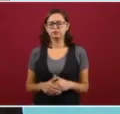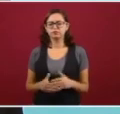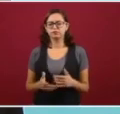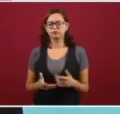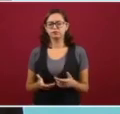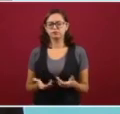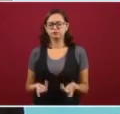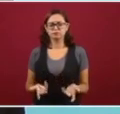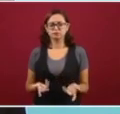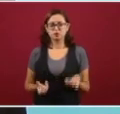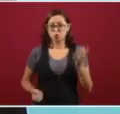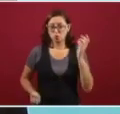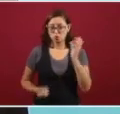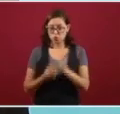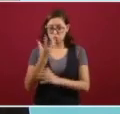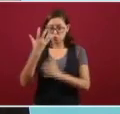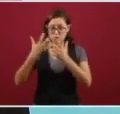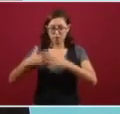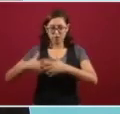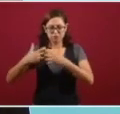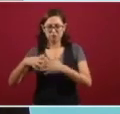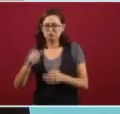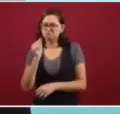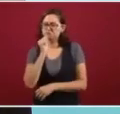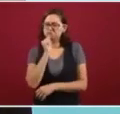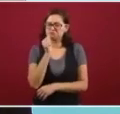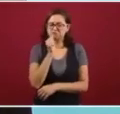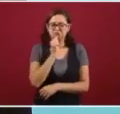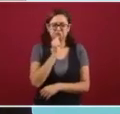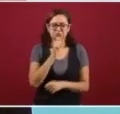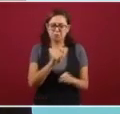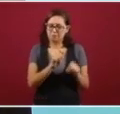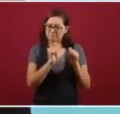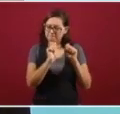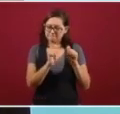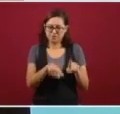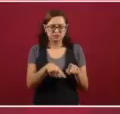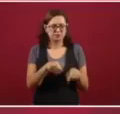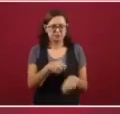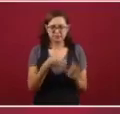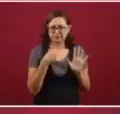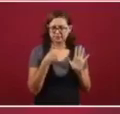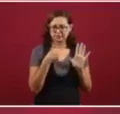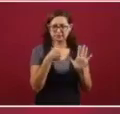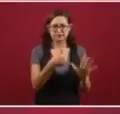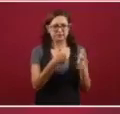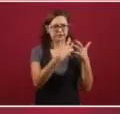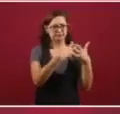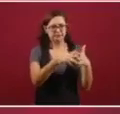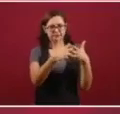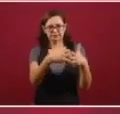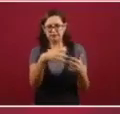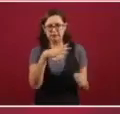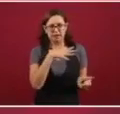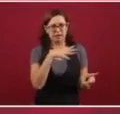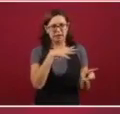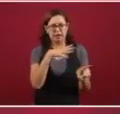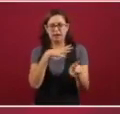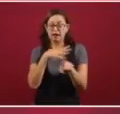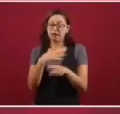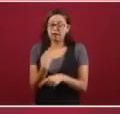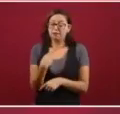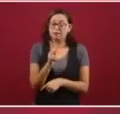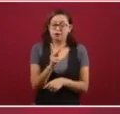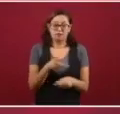refinerías nuevas, es el mantenimiento o es producto del mantenimiento de